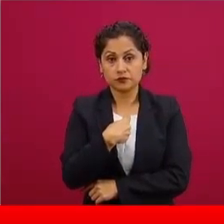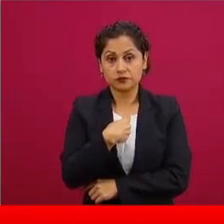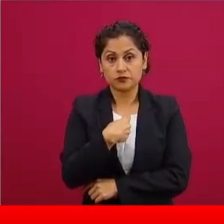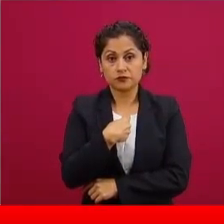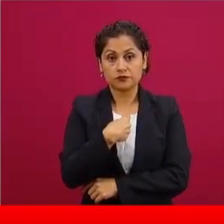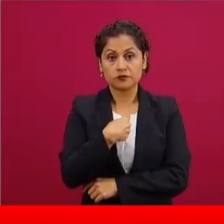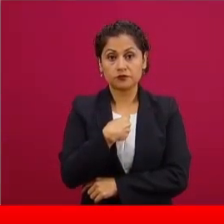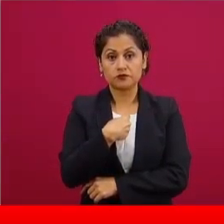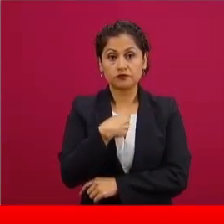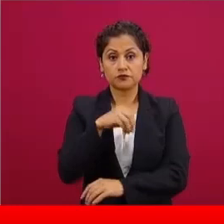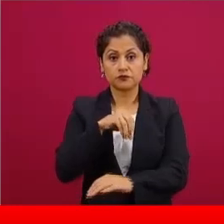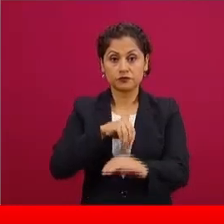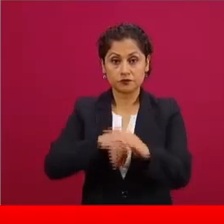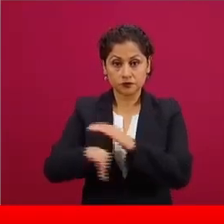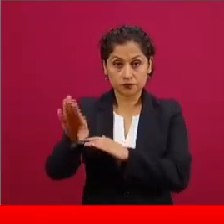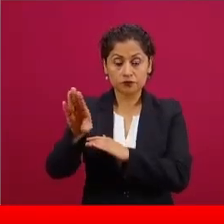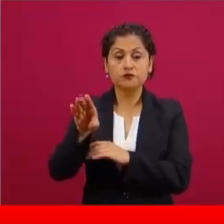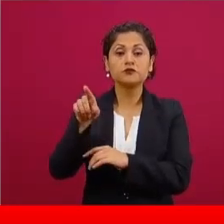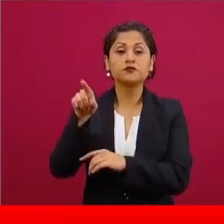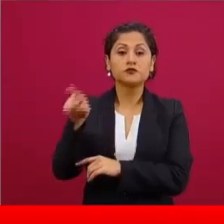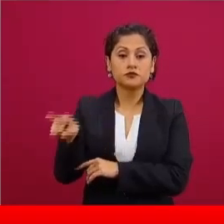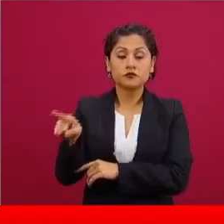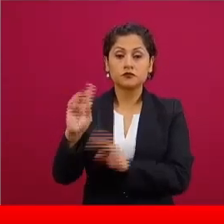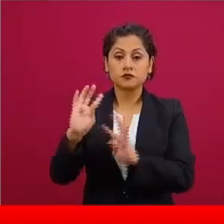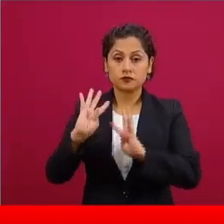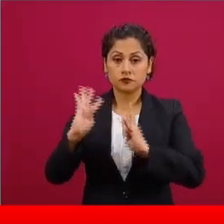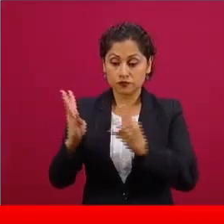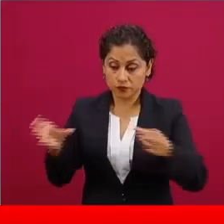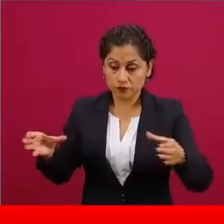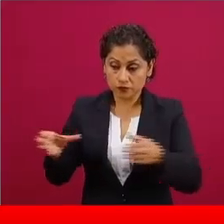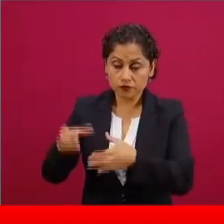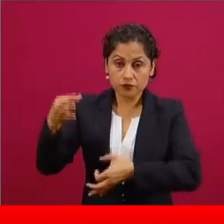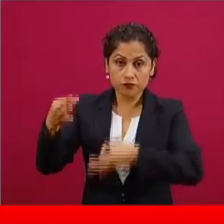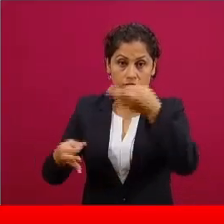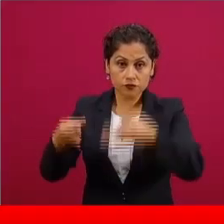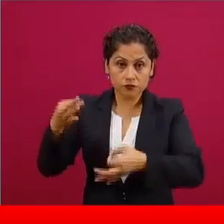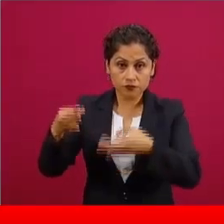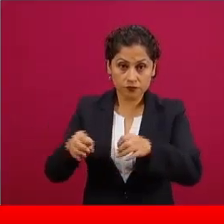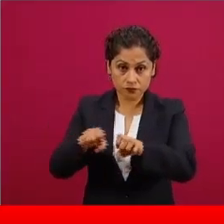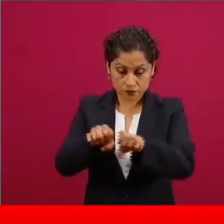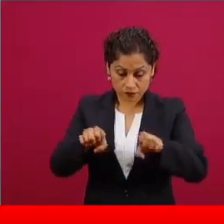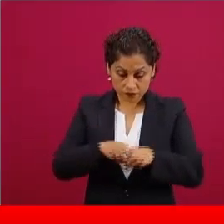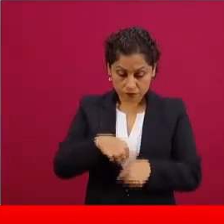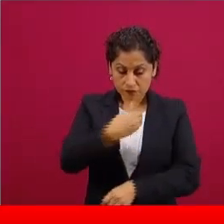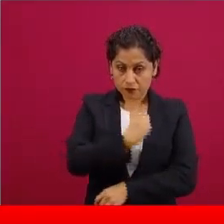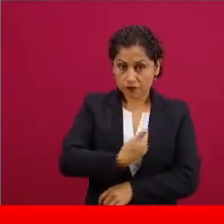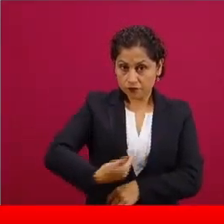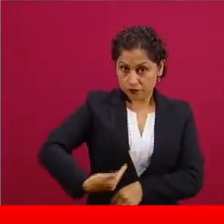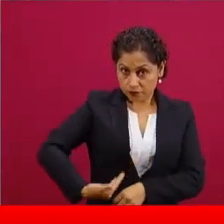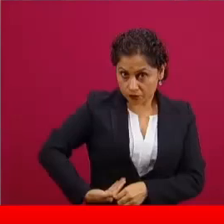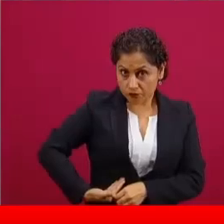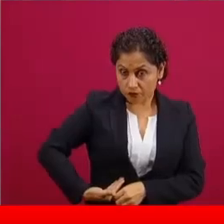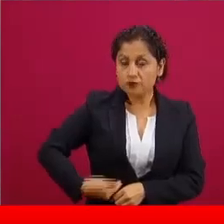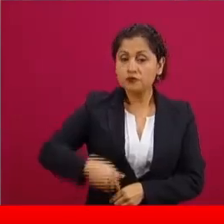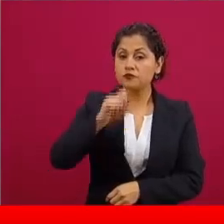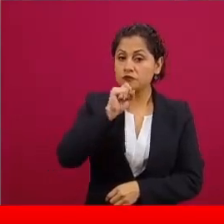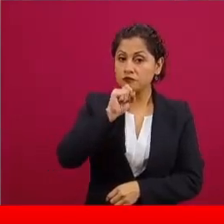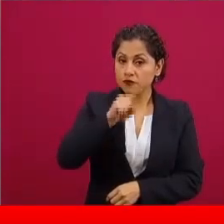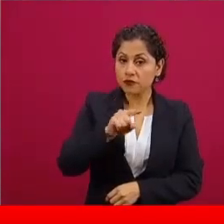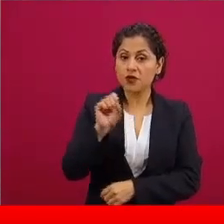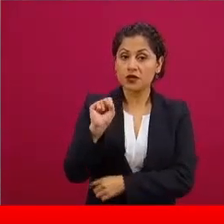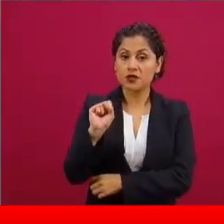enviar a la consejería jurídica de la presidencia y a la secretaría de gobernación